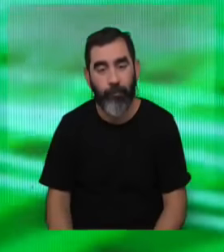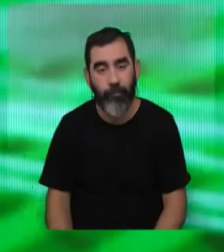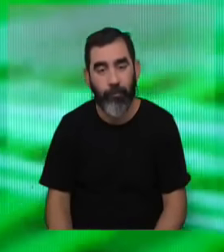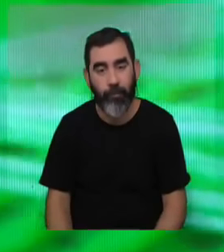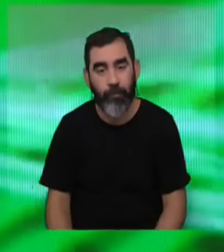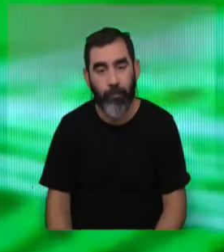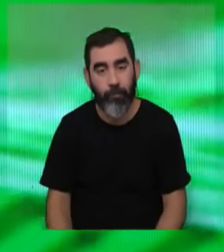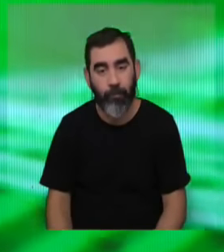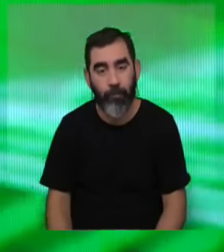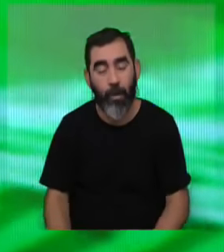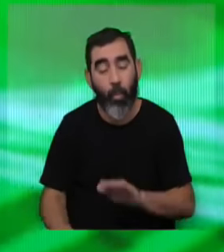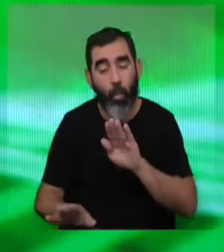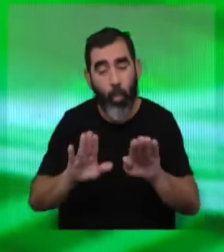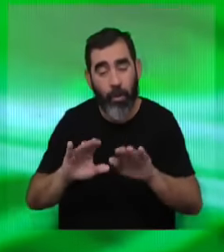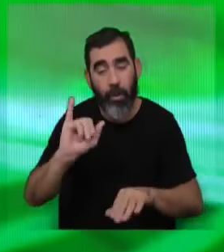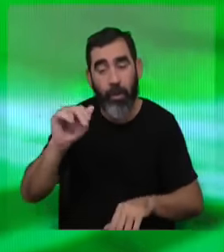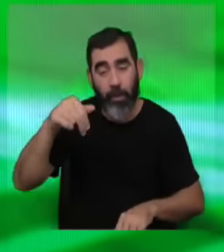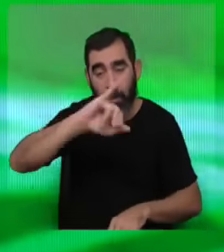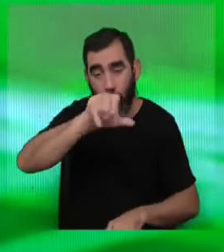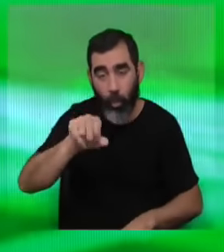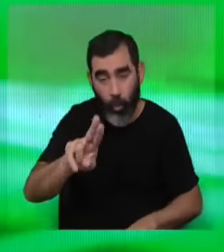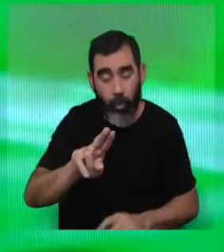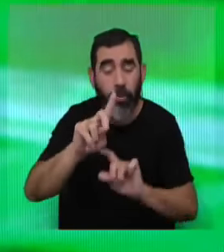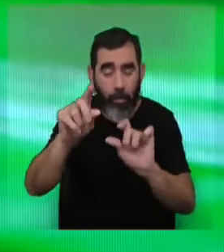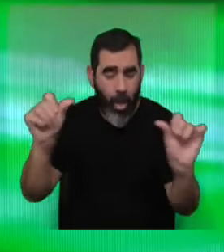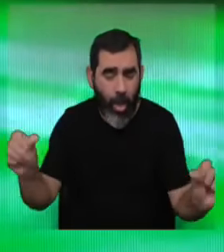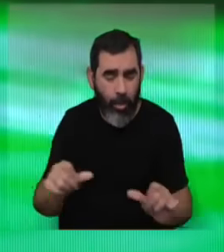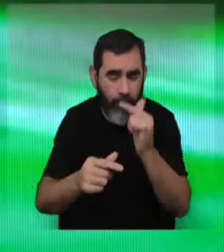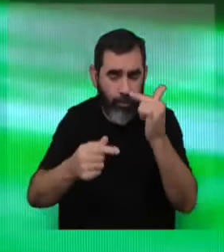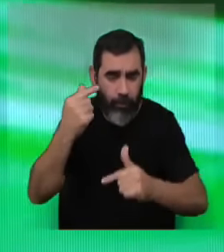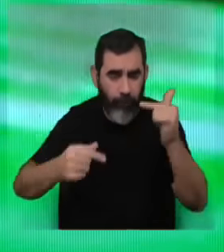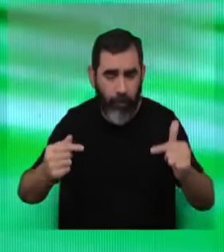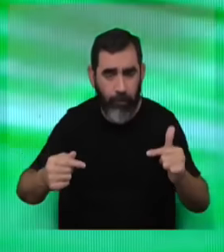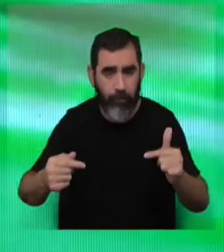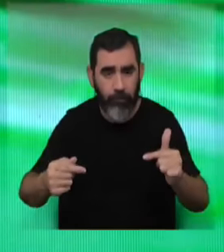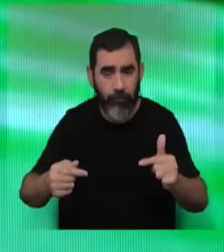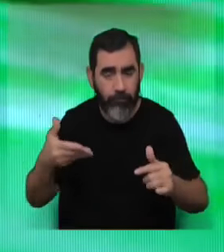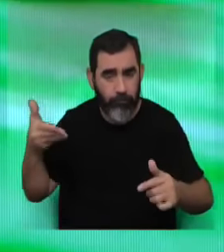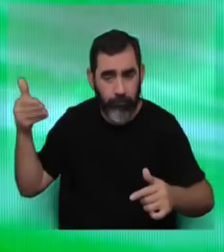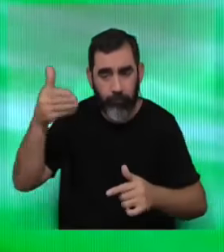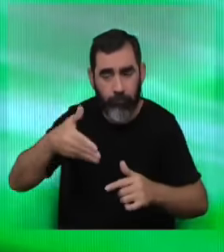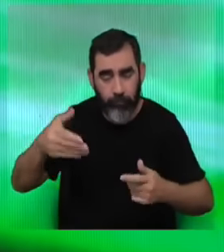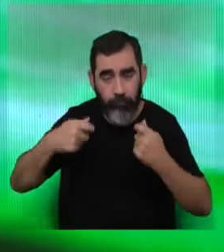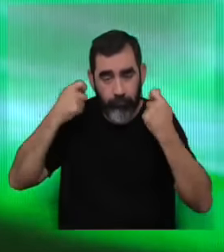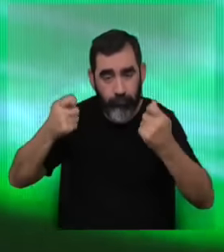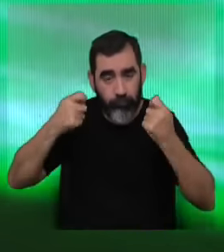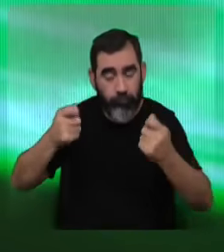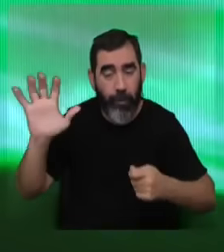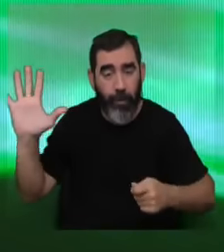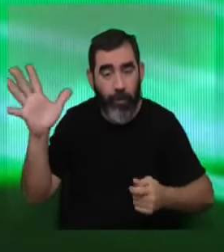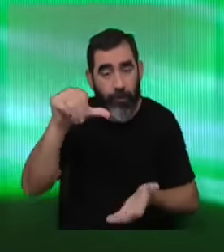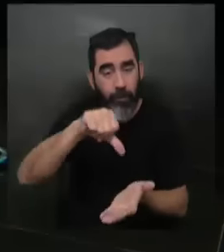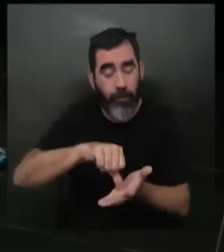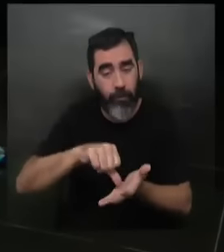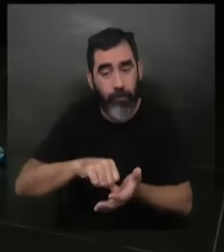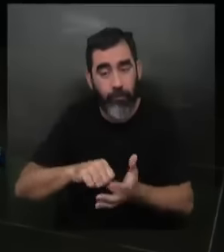va a haber alguna exposición el hijo y Bueno y esas actividades que te decía donde nosotros vamos a participar más activamente que son en el interior del país